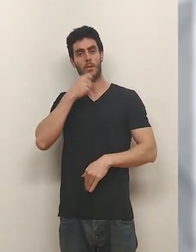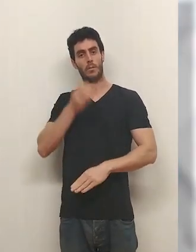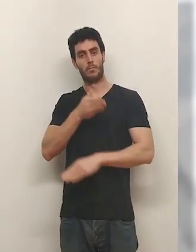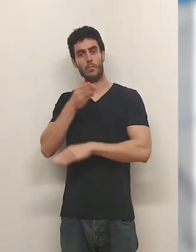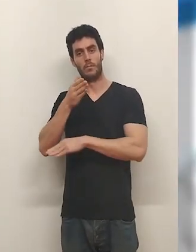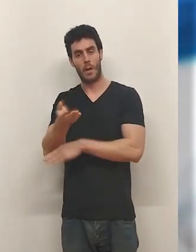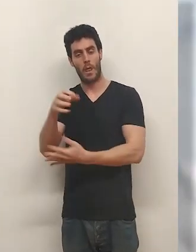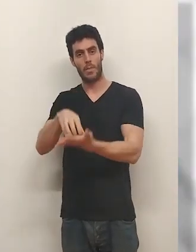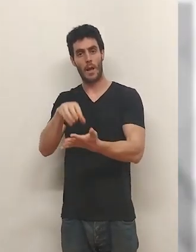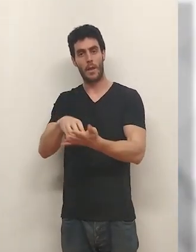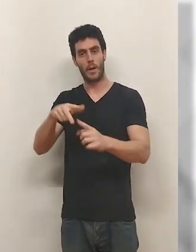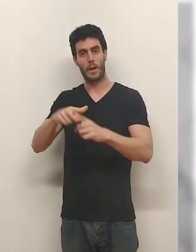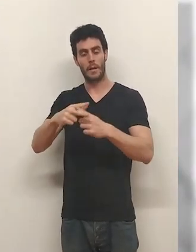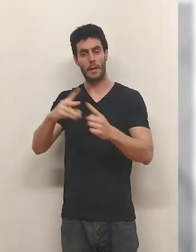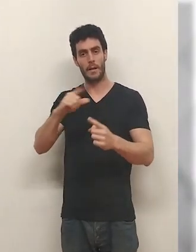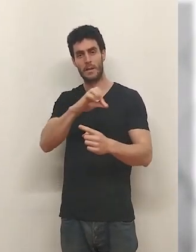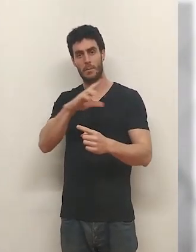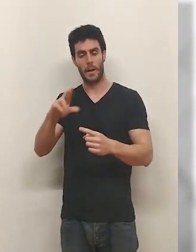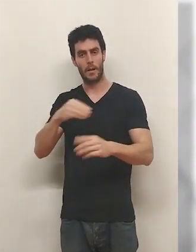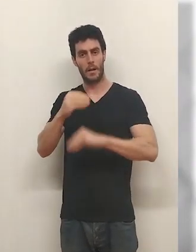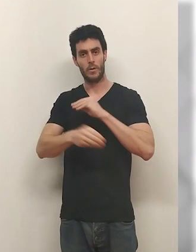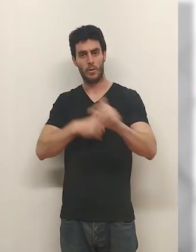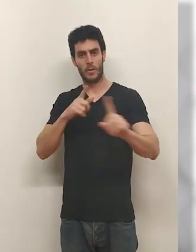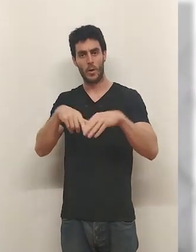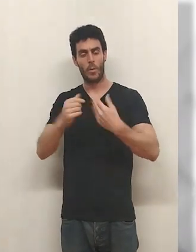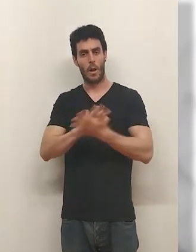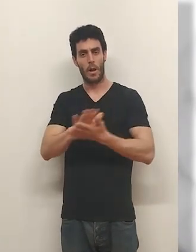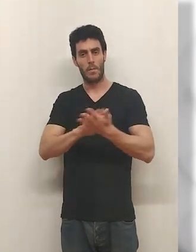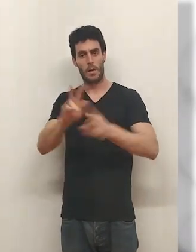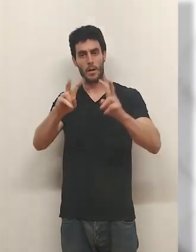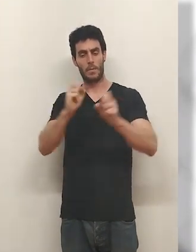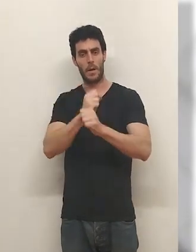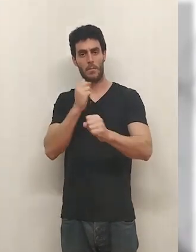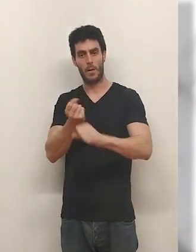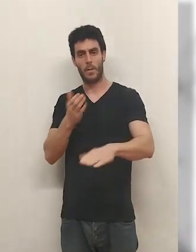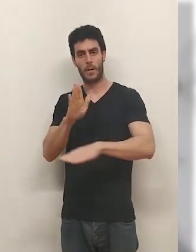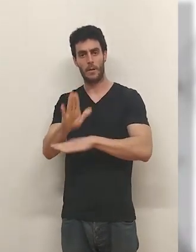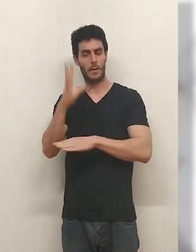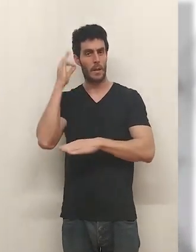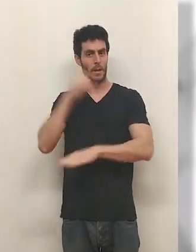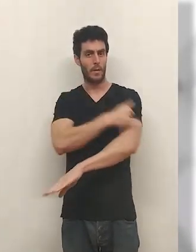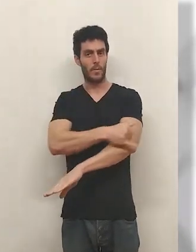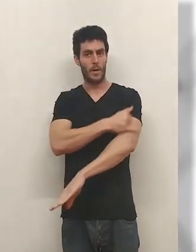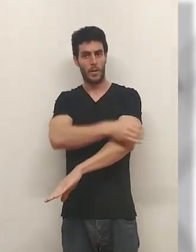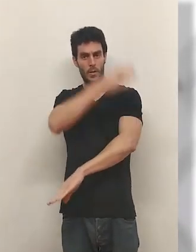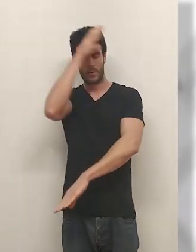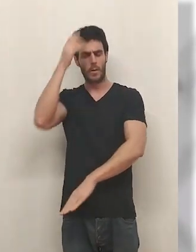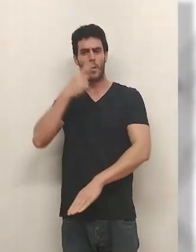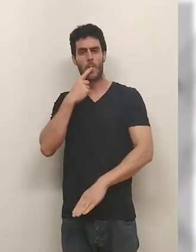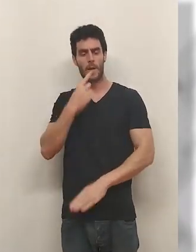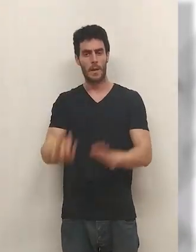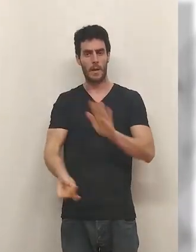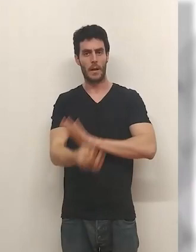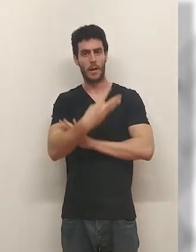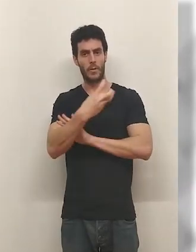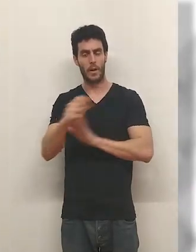se han desplazado hasta las instalaciones de talleres Lispar y lo han hecho para hablar de empleo. La candidata al gobierno de La Rioja, Concha Andreu, ha anunciado la creación de